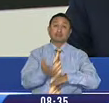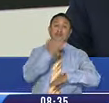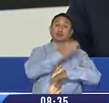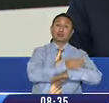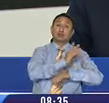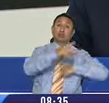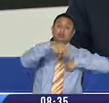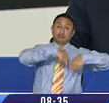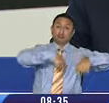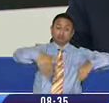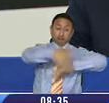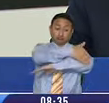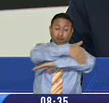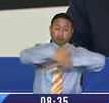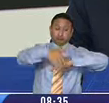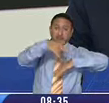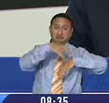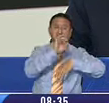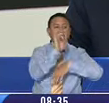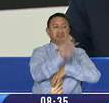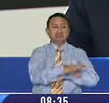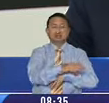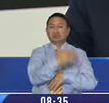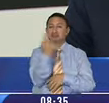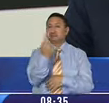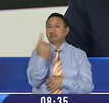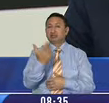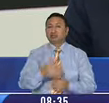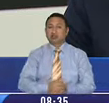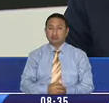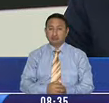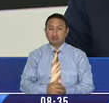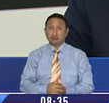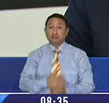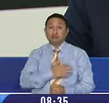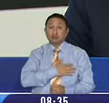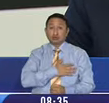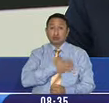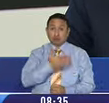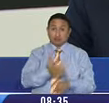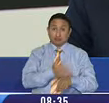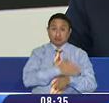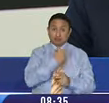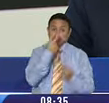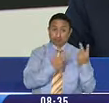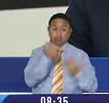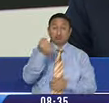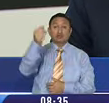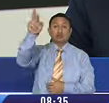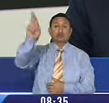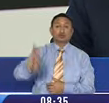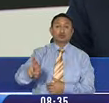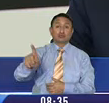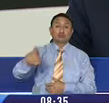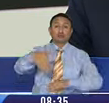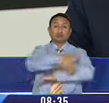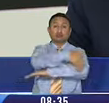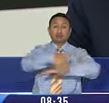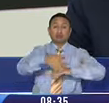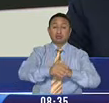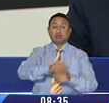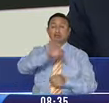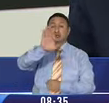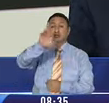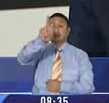vial está absolutamente abandonada en la ciudad de Quito. Yo he visitado la parte del sur, hay una avenida que se llama la avenida